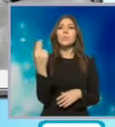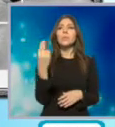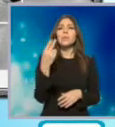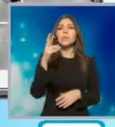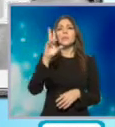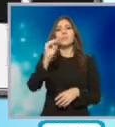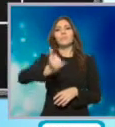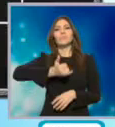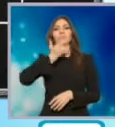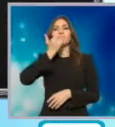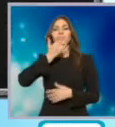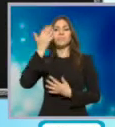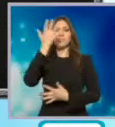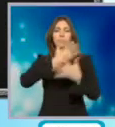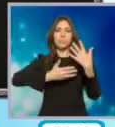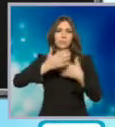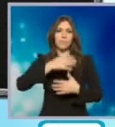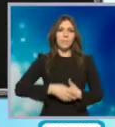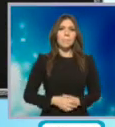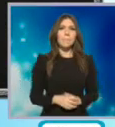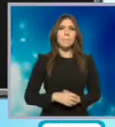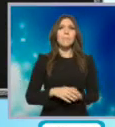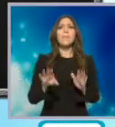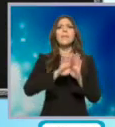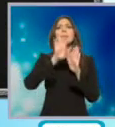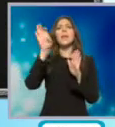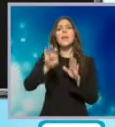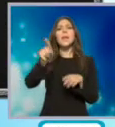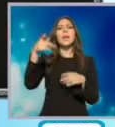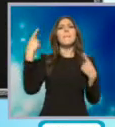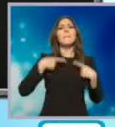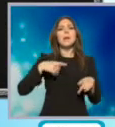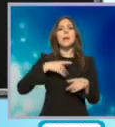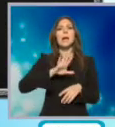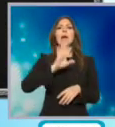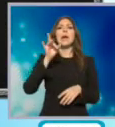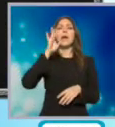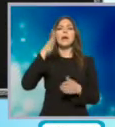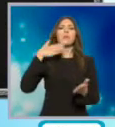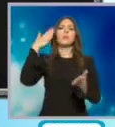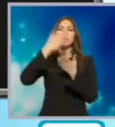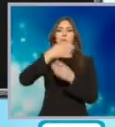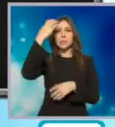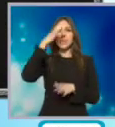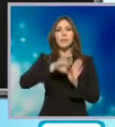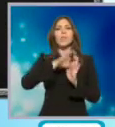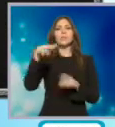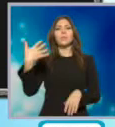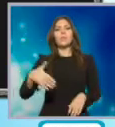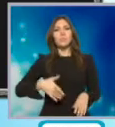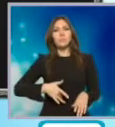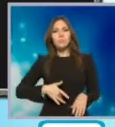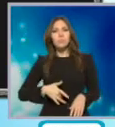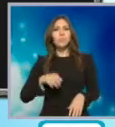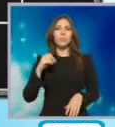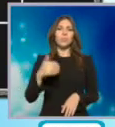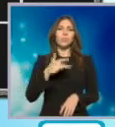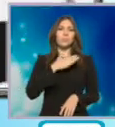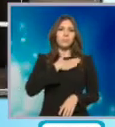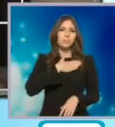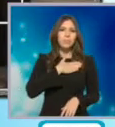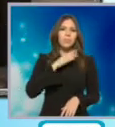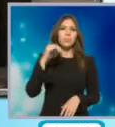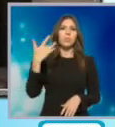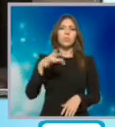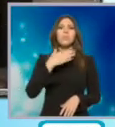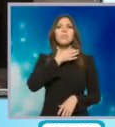esta persona haya pasado por los especialistas para pues tratar de investigar qué está sucediendo, dolor en el estómago, dolor en el pecho, dolor en el cuello, y encuentre